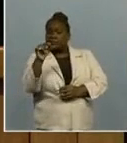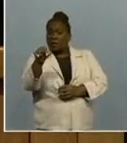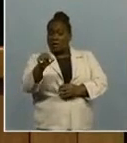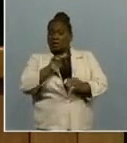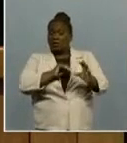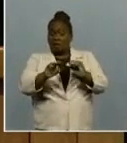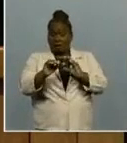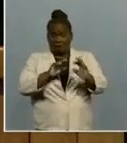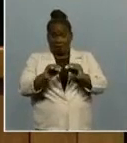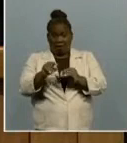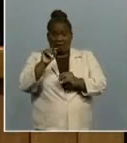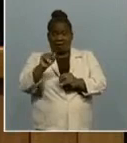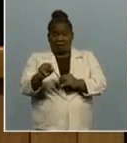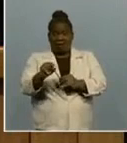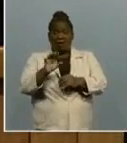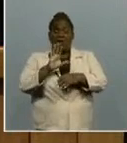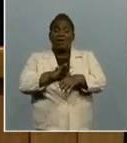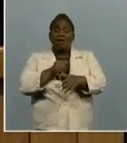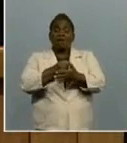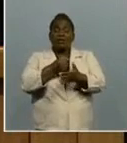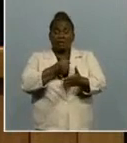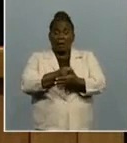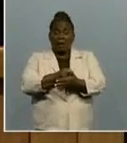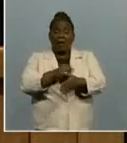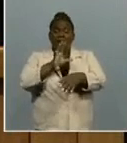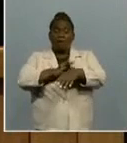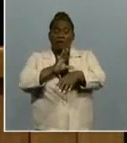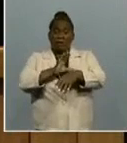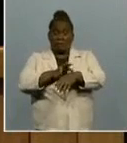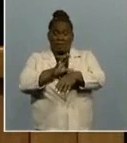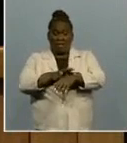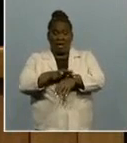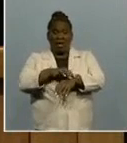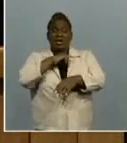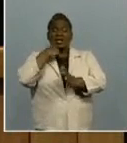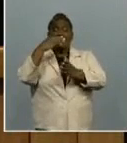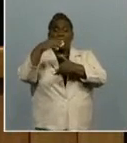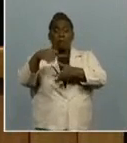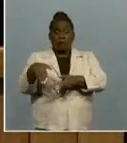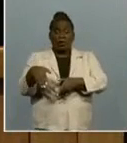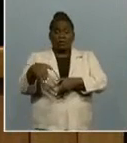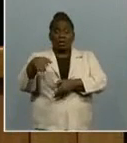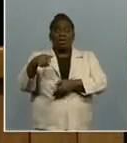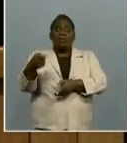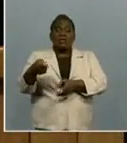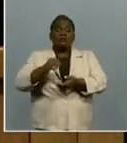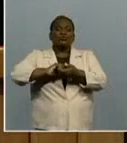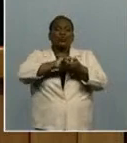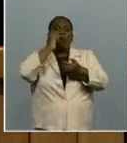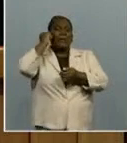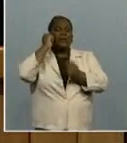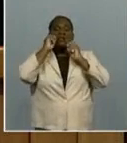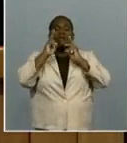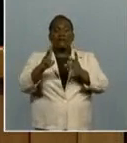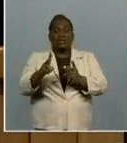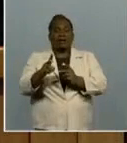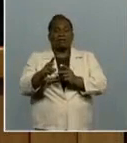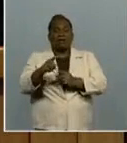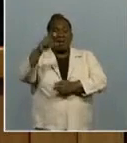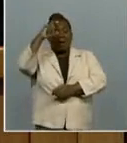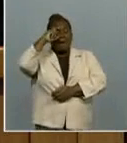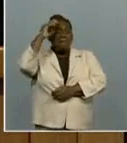condujo mientras enfrentaba la enfermedad y la muerte de su amada compañera de vida y de luchas nuestra extraordinaria